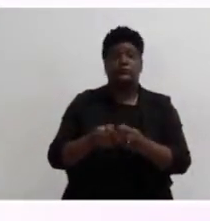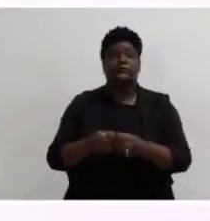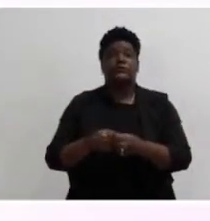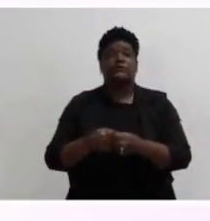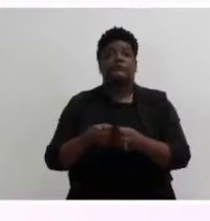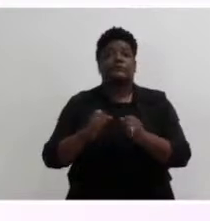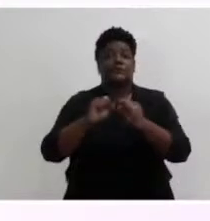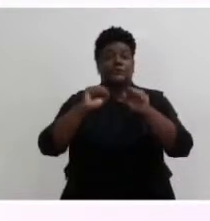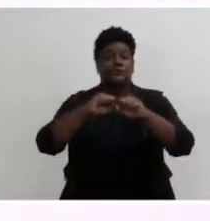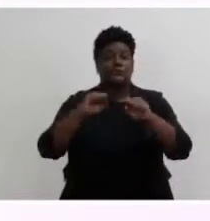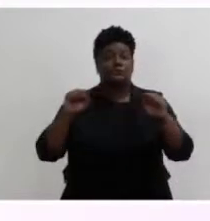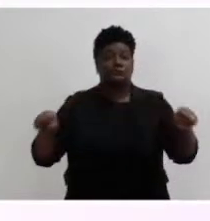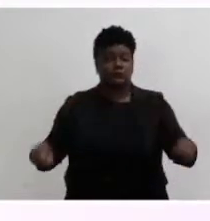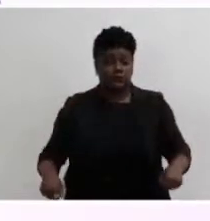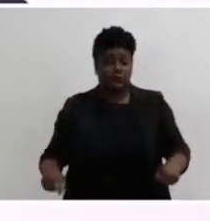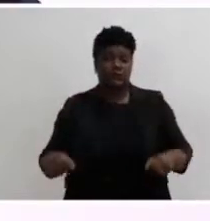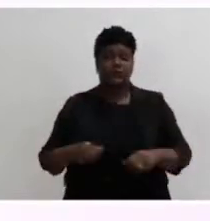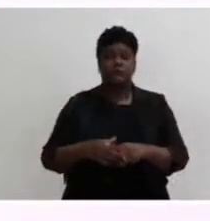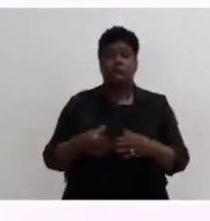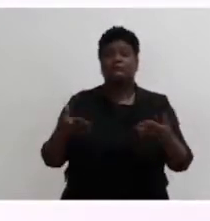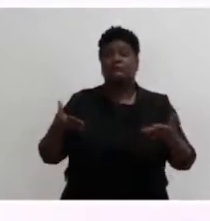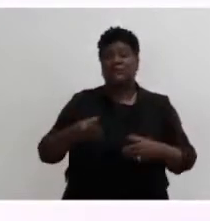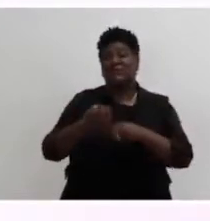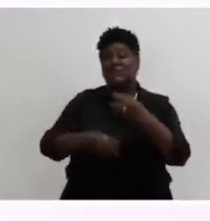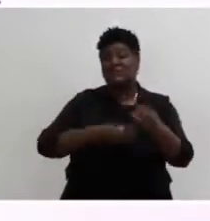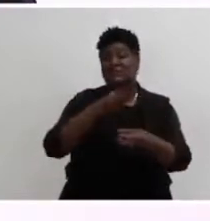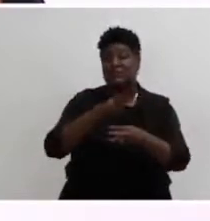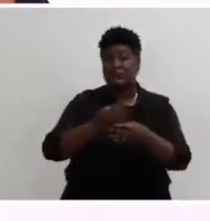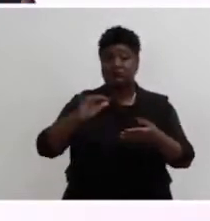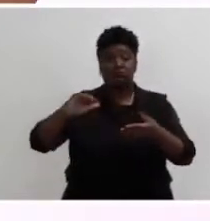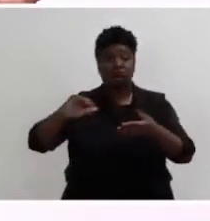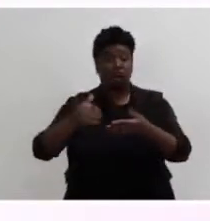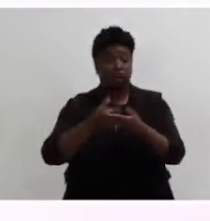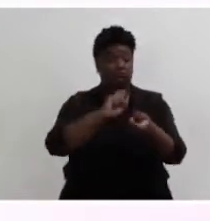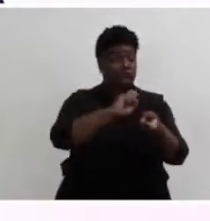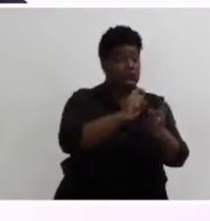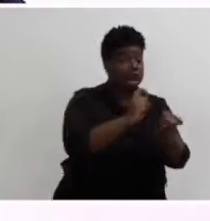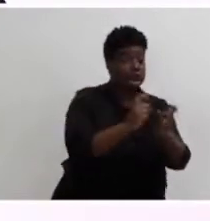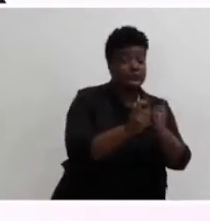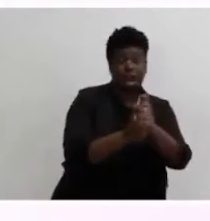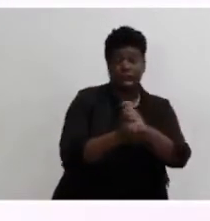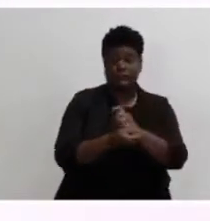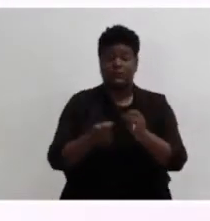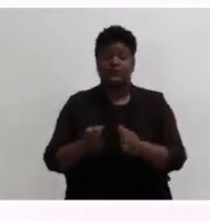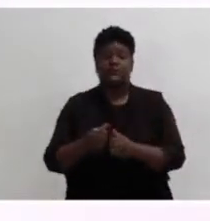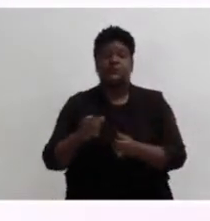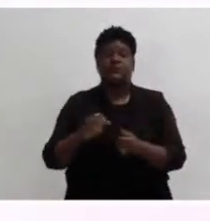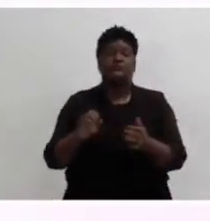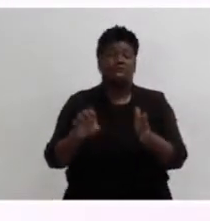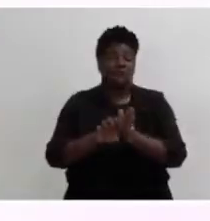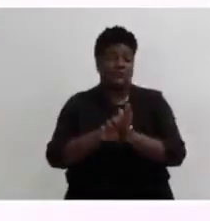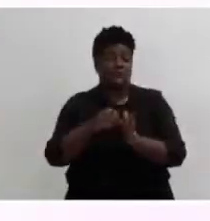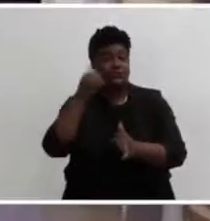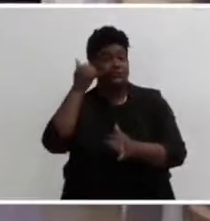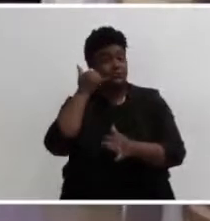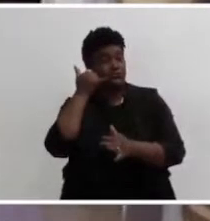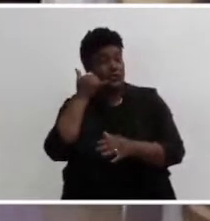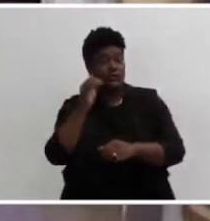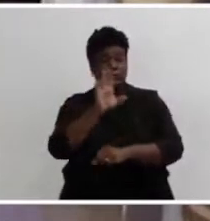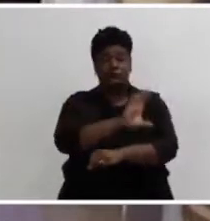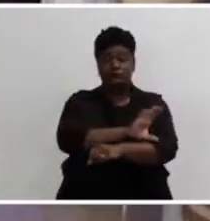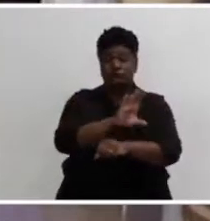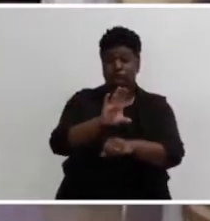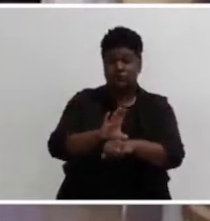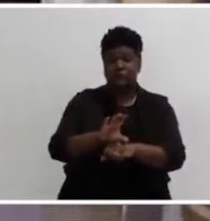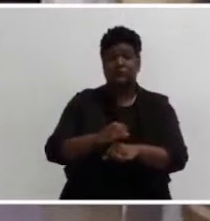usamos en el mundo moderno, que utilizamos día a día, como el caso de los celulares, de nuestras computadoras, los electrodomésticos, incluso